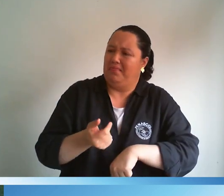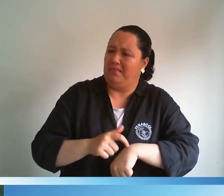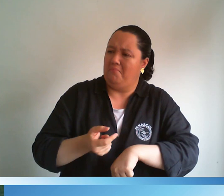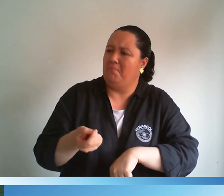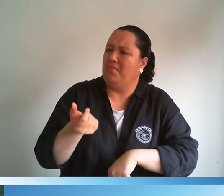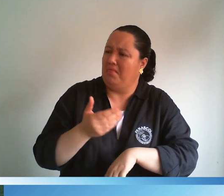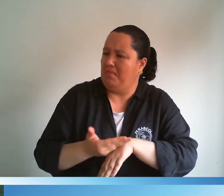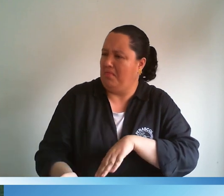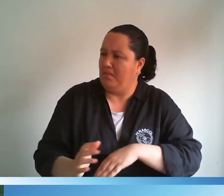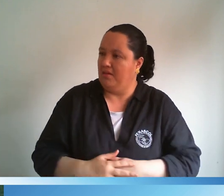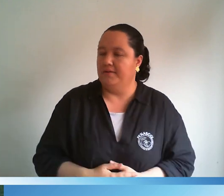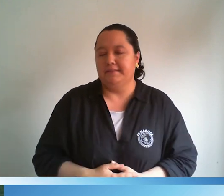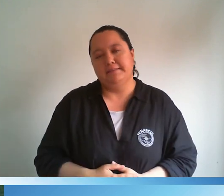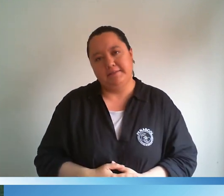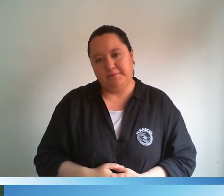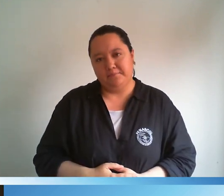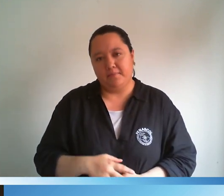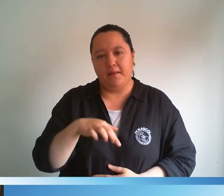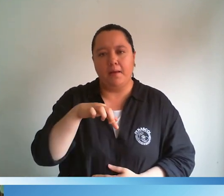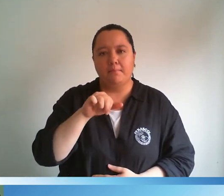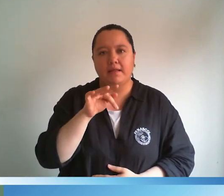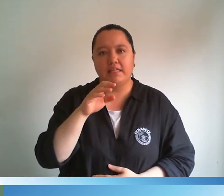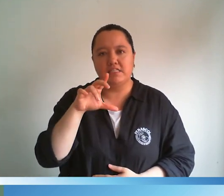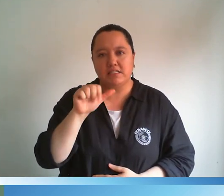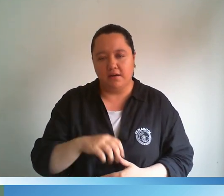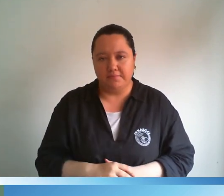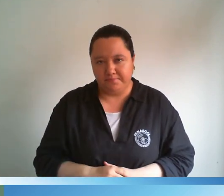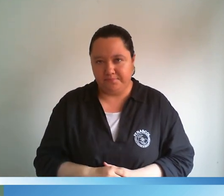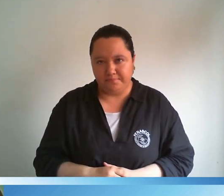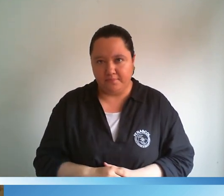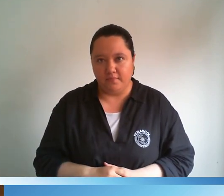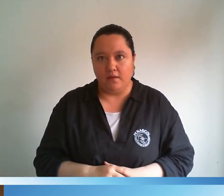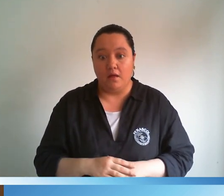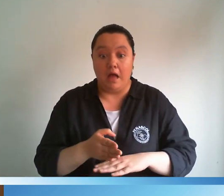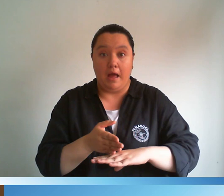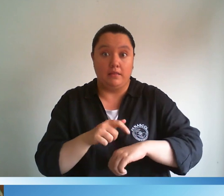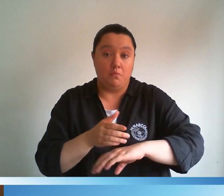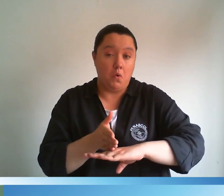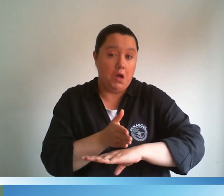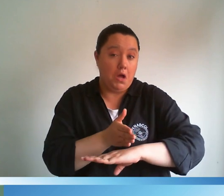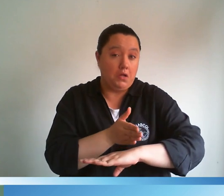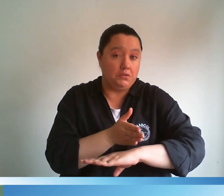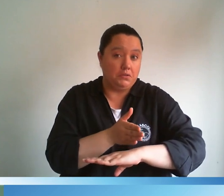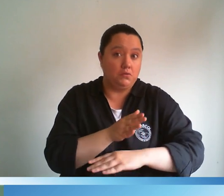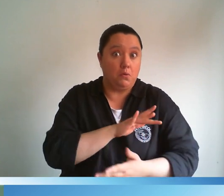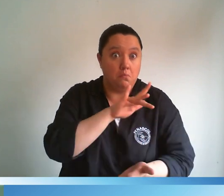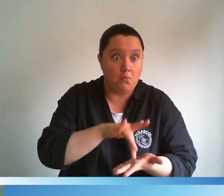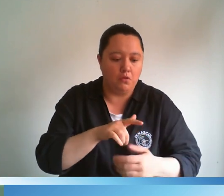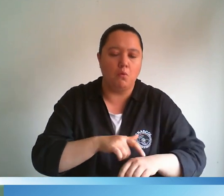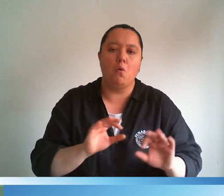Solo fueron unos minutos. Patricia, si llegas unos minutos antes,